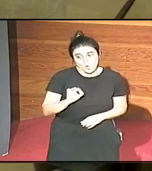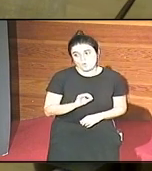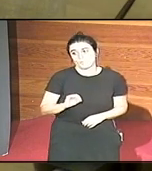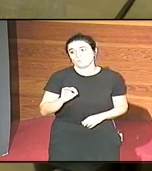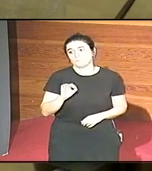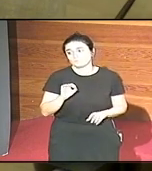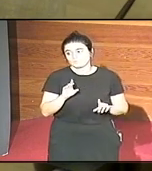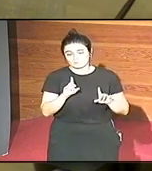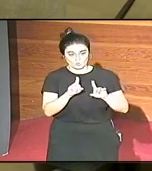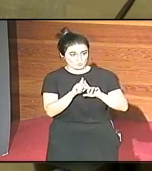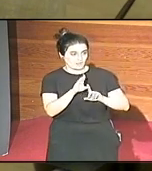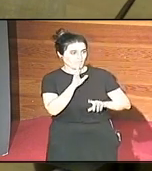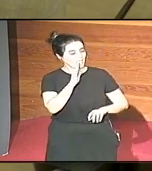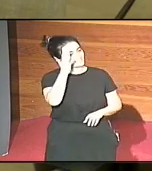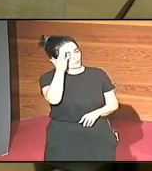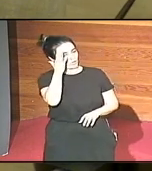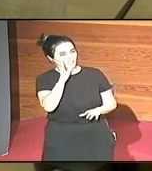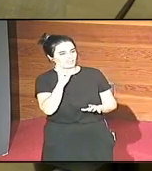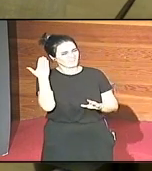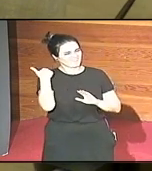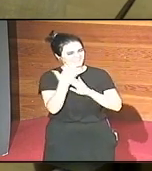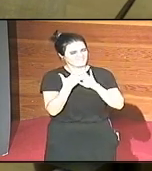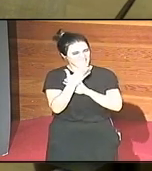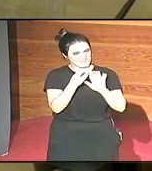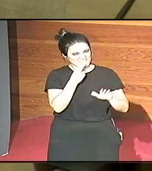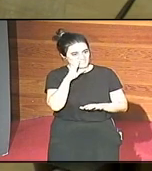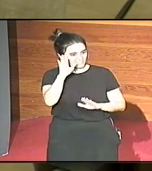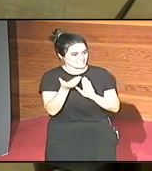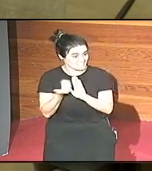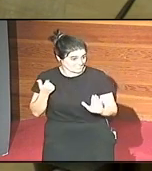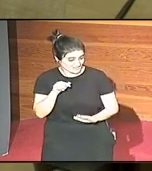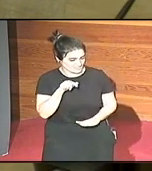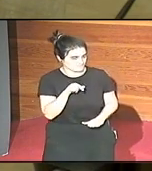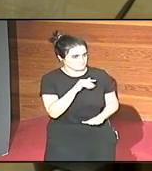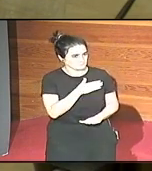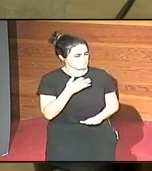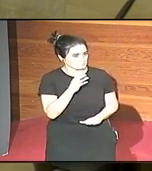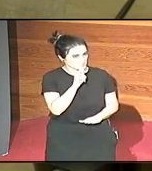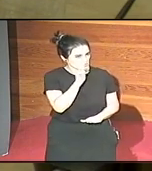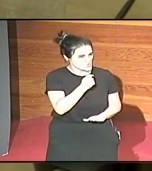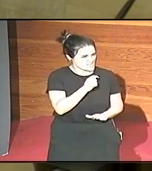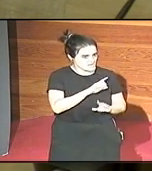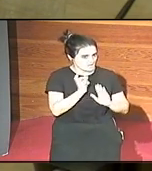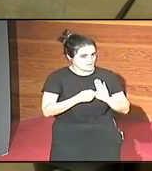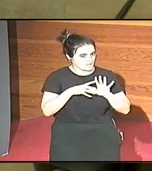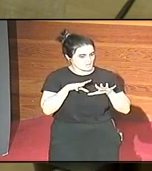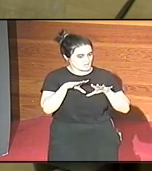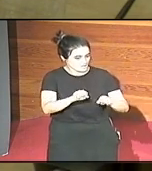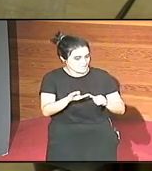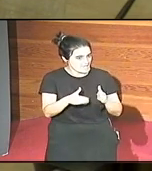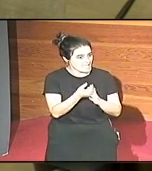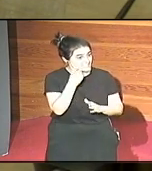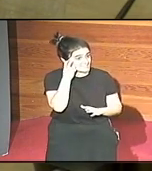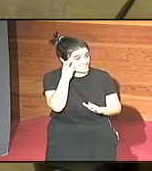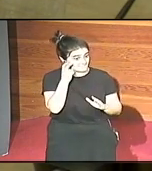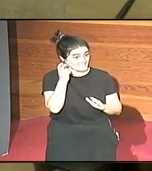teórico de la desnazificación sugiere, es ocupar toda Ucrania hasta Kiev, y